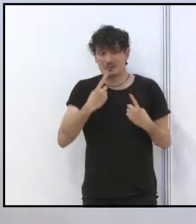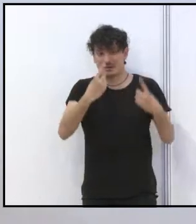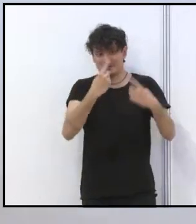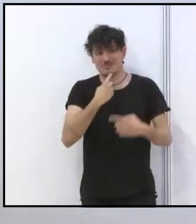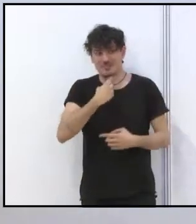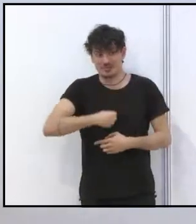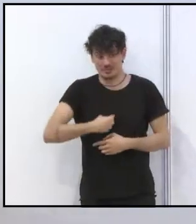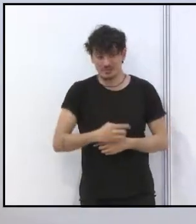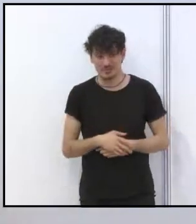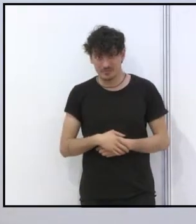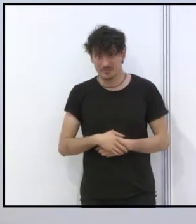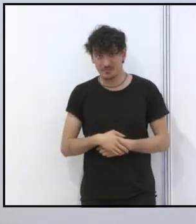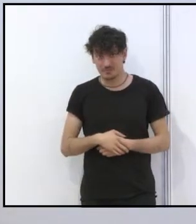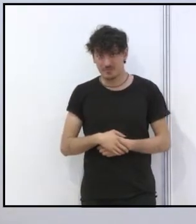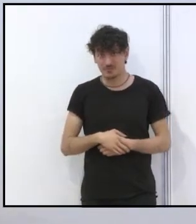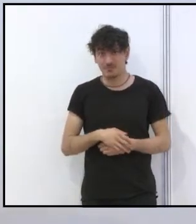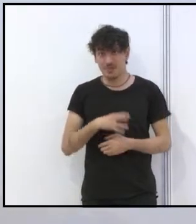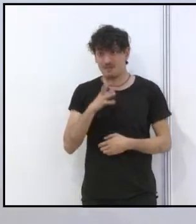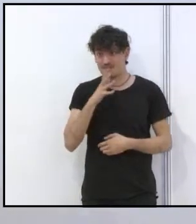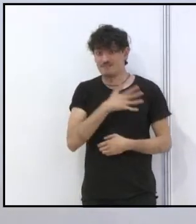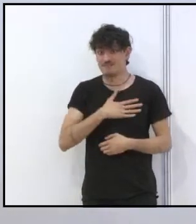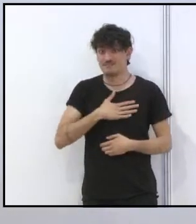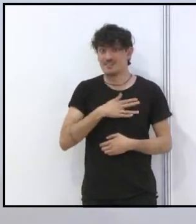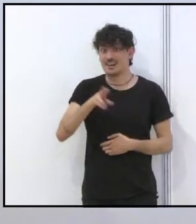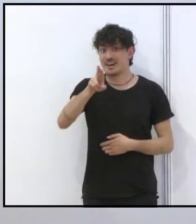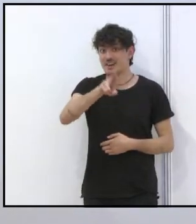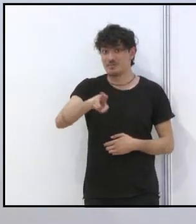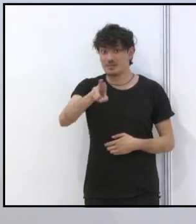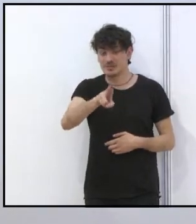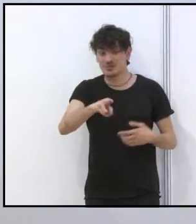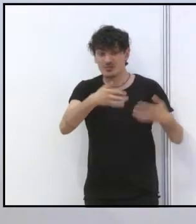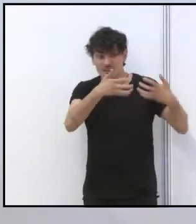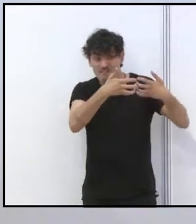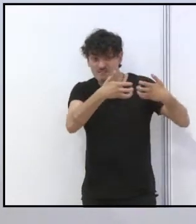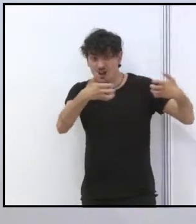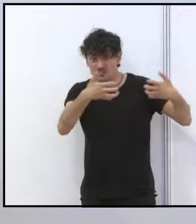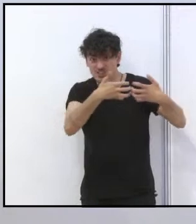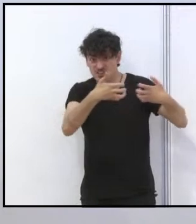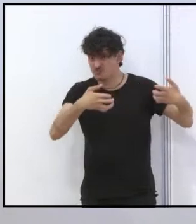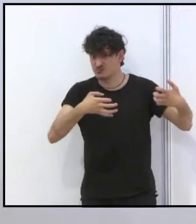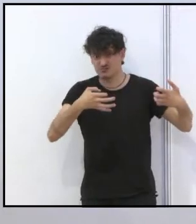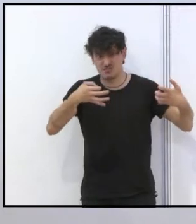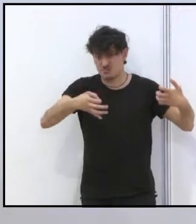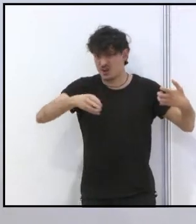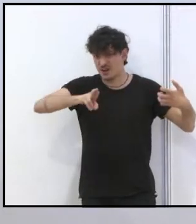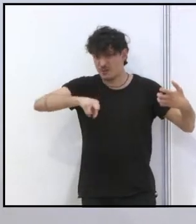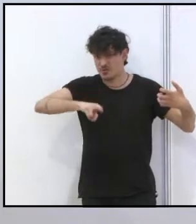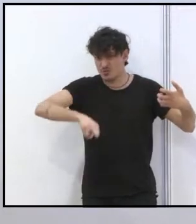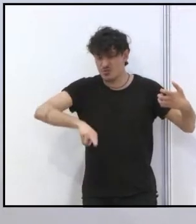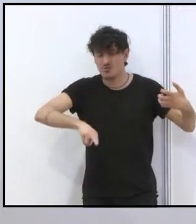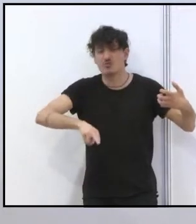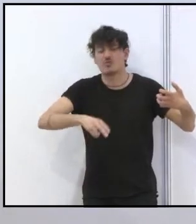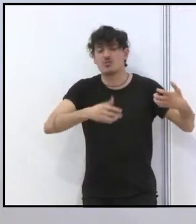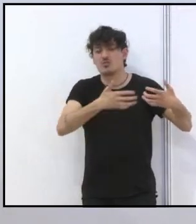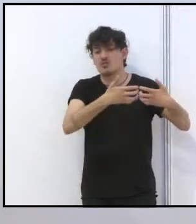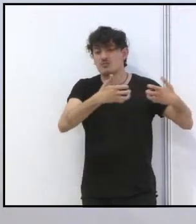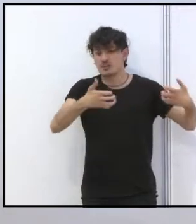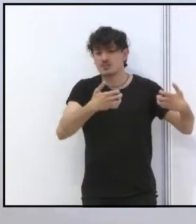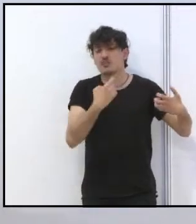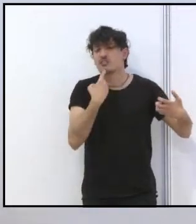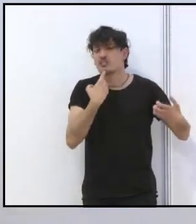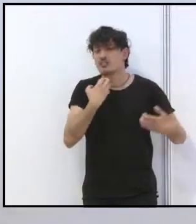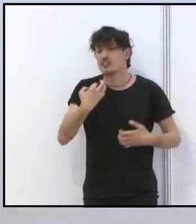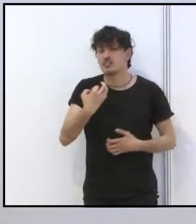gustaría repetir una cita que siempre repito cuando hablamos de esto, de Sor Juana Inés de la Cruz, que decía,